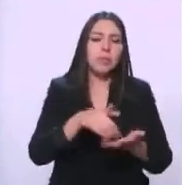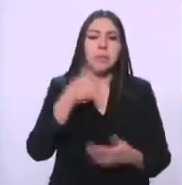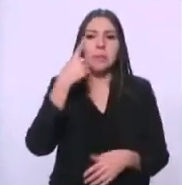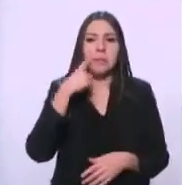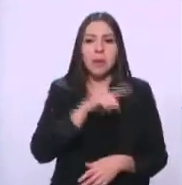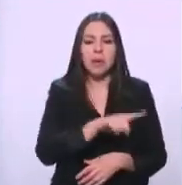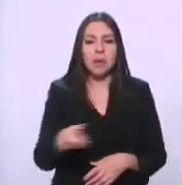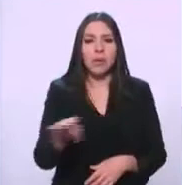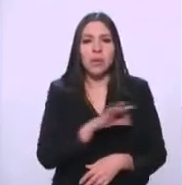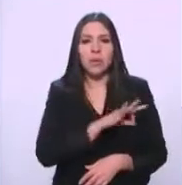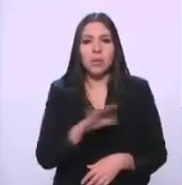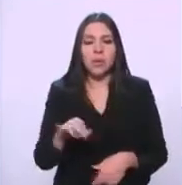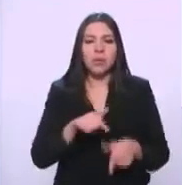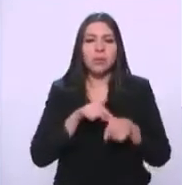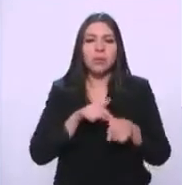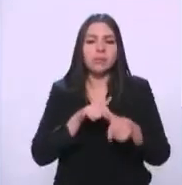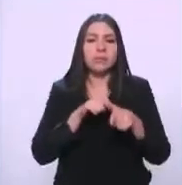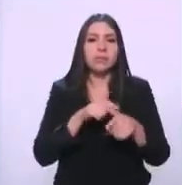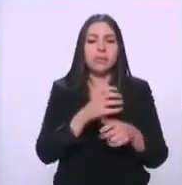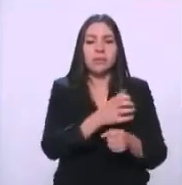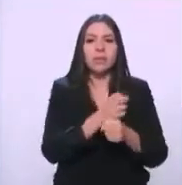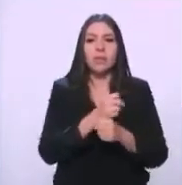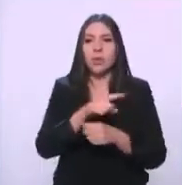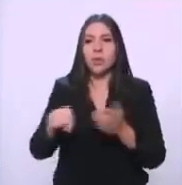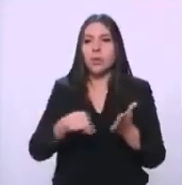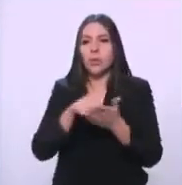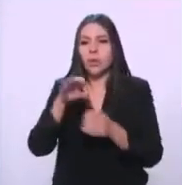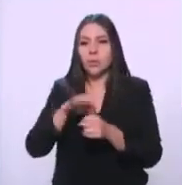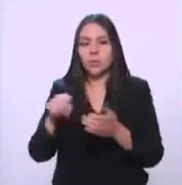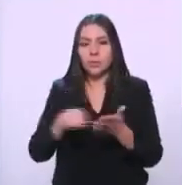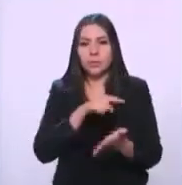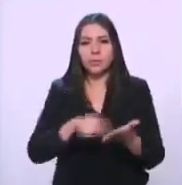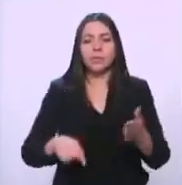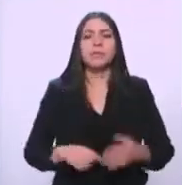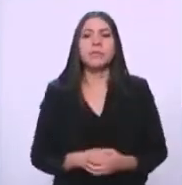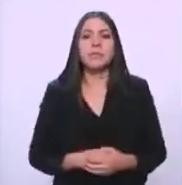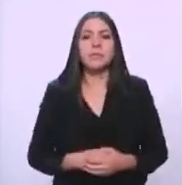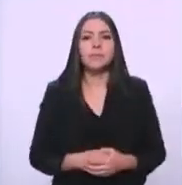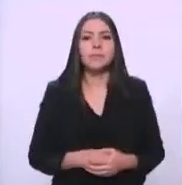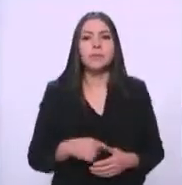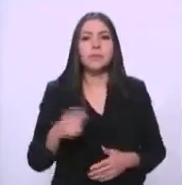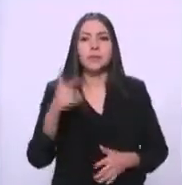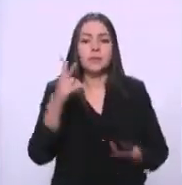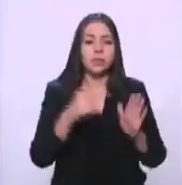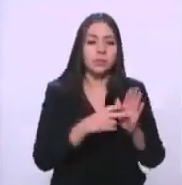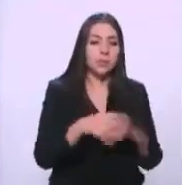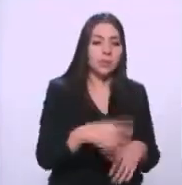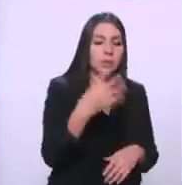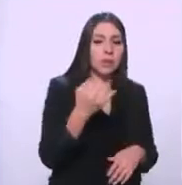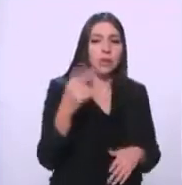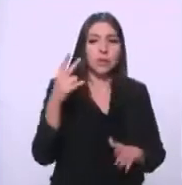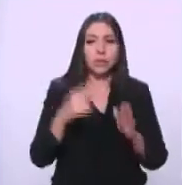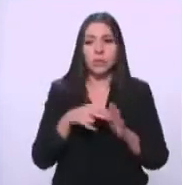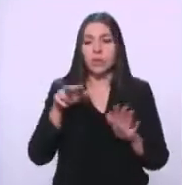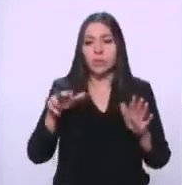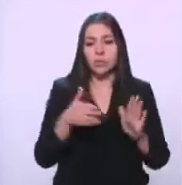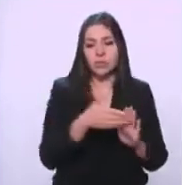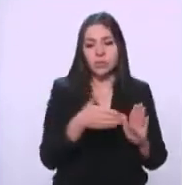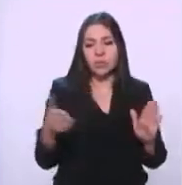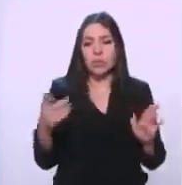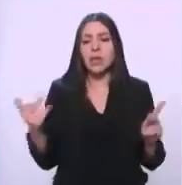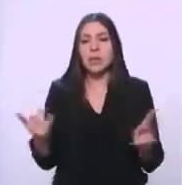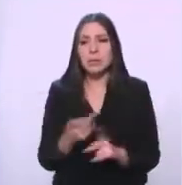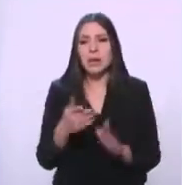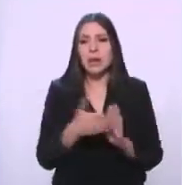sostener estos espacios, ¿no? ¿Qué pasa entre 2014 y 2018? Bueno, evidentemente hay un proceso electoral en el